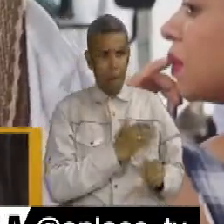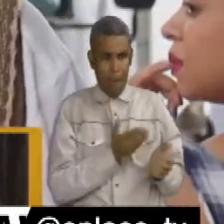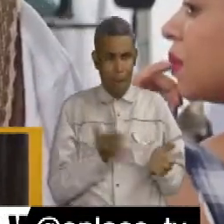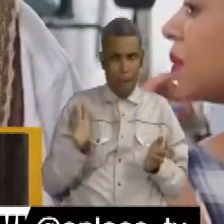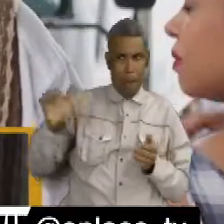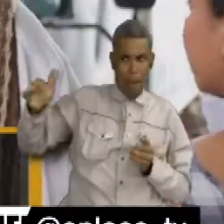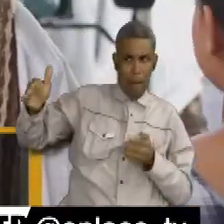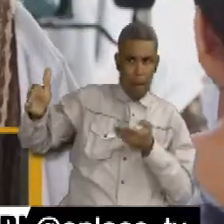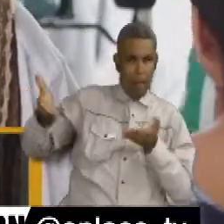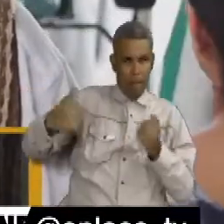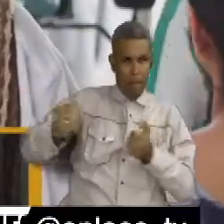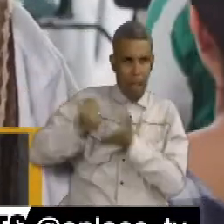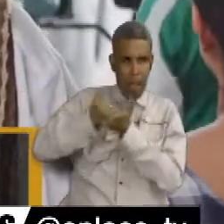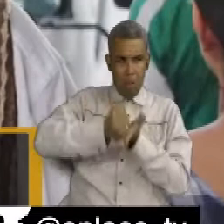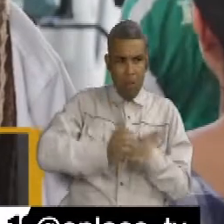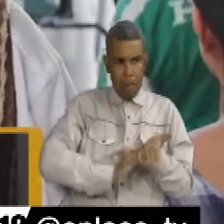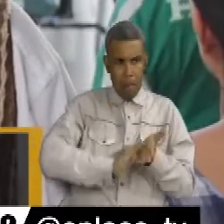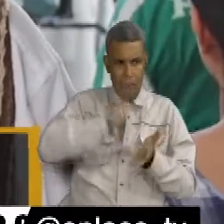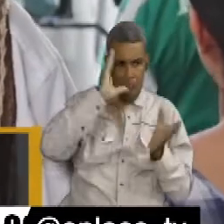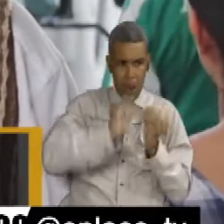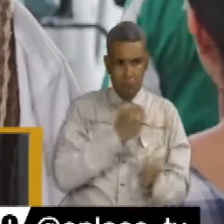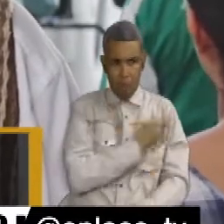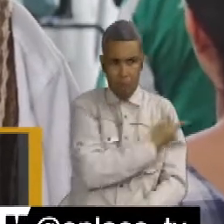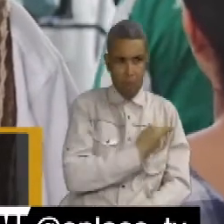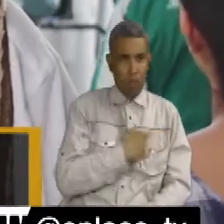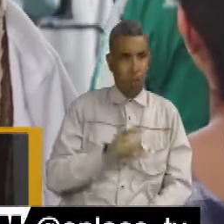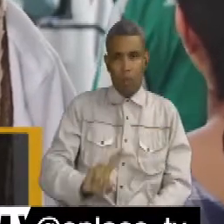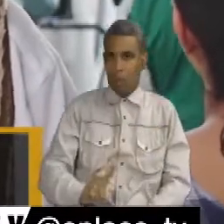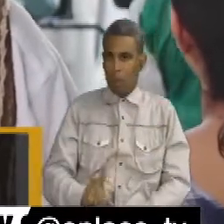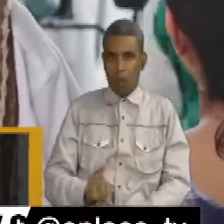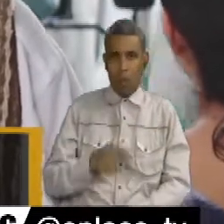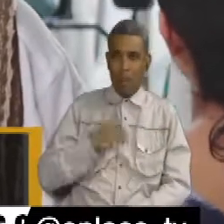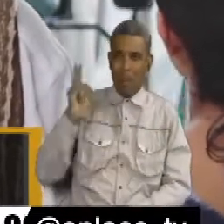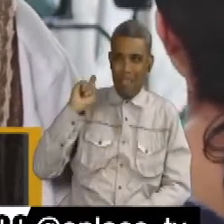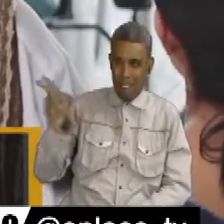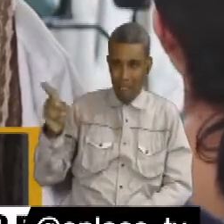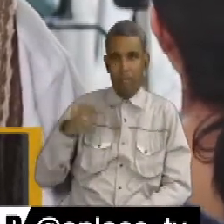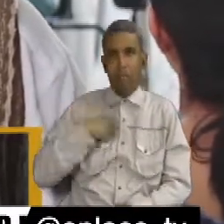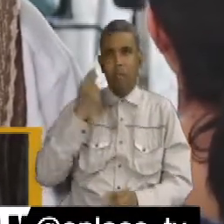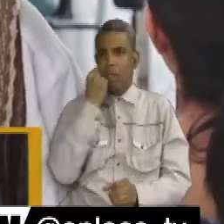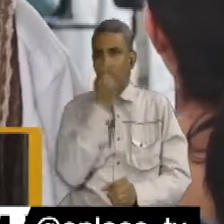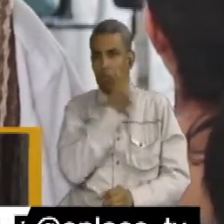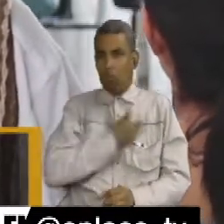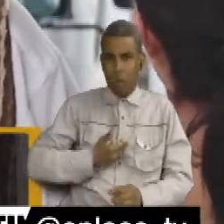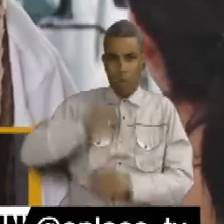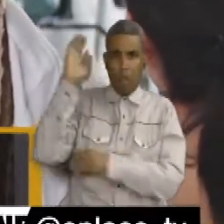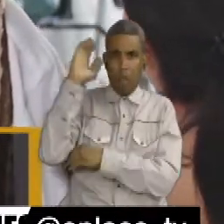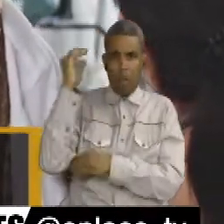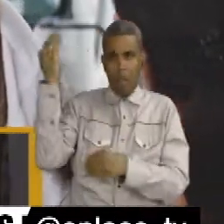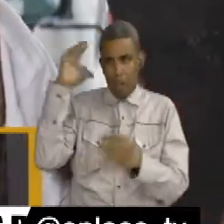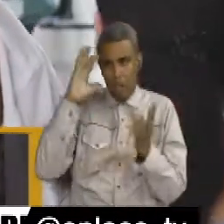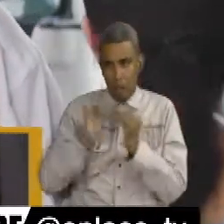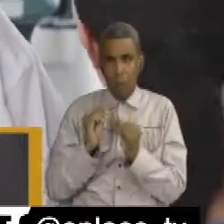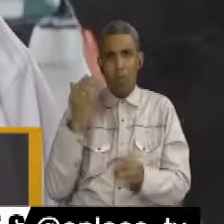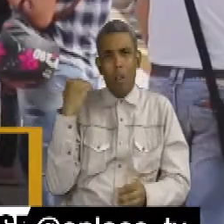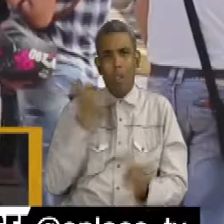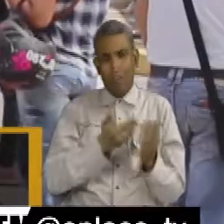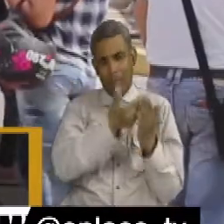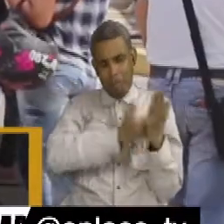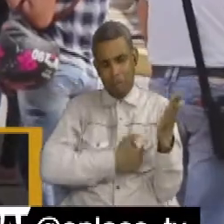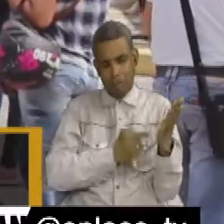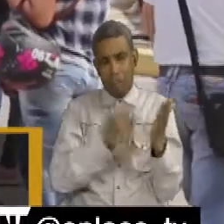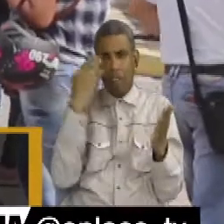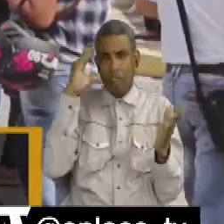Procuraduría para que sensibilice al gobierno nacional y para que haga cumplir lo expresado en acuerdos anteriores por el gobierno de Santos.